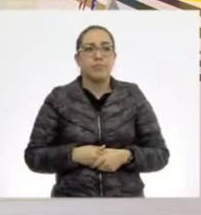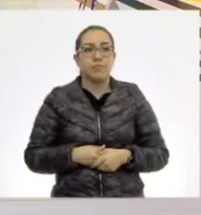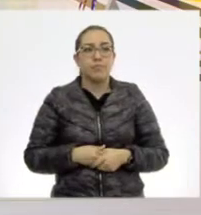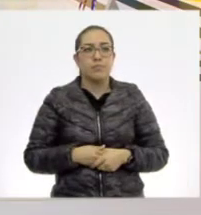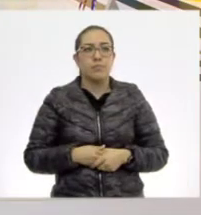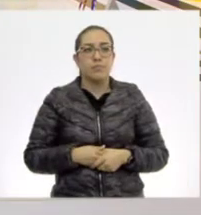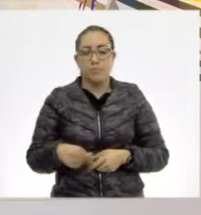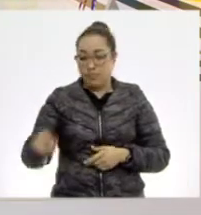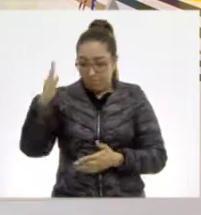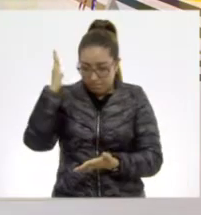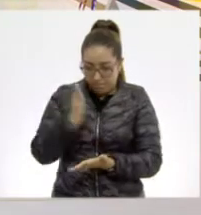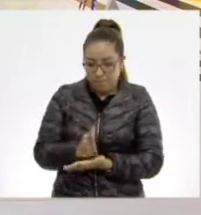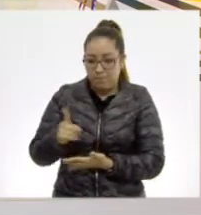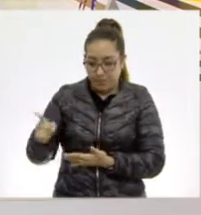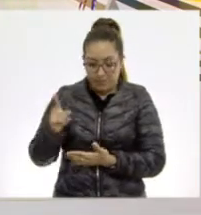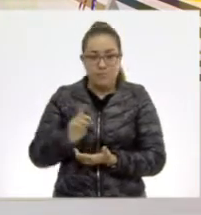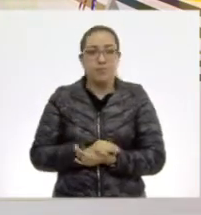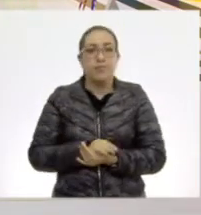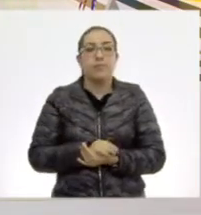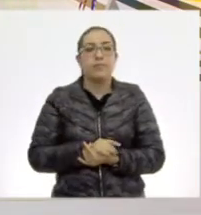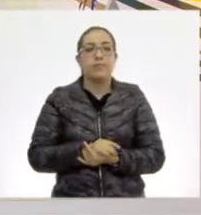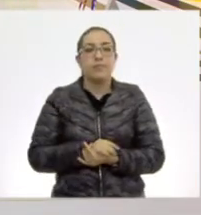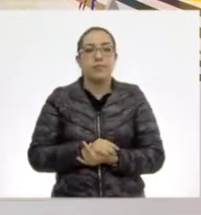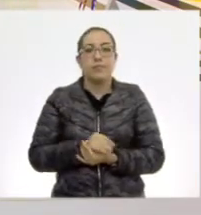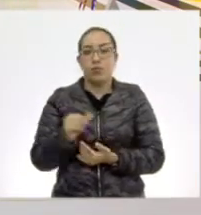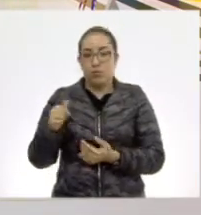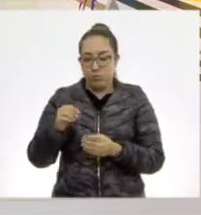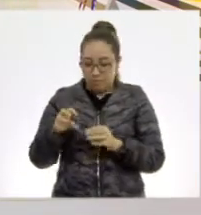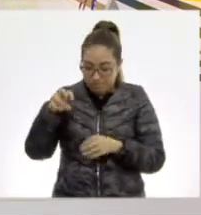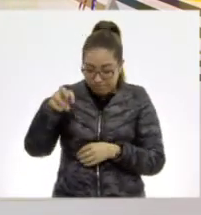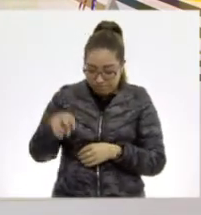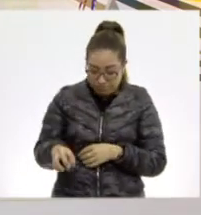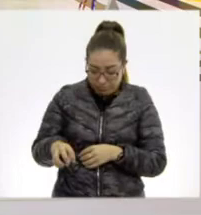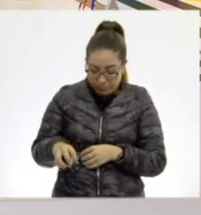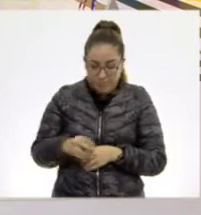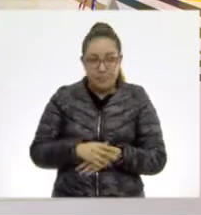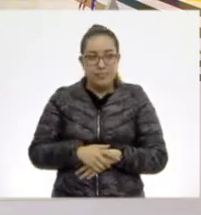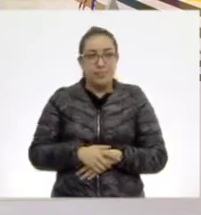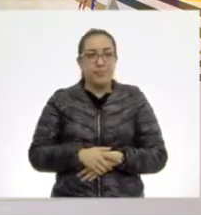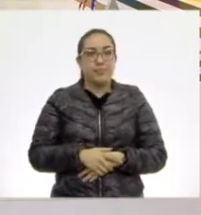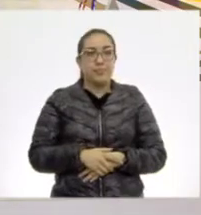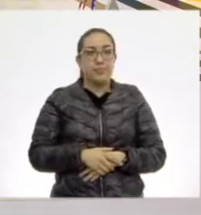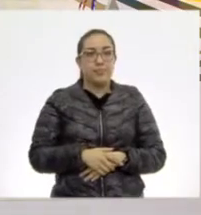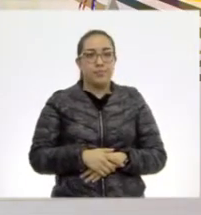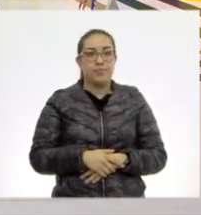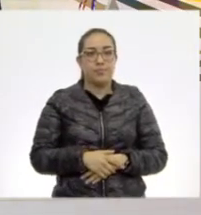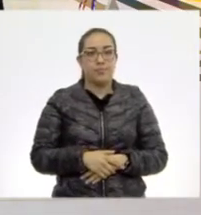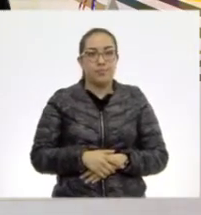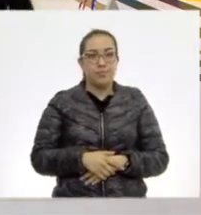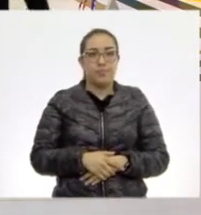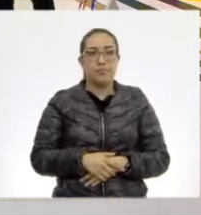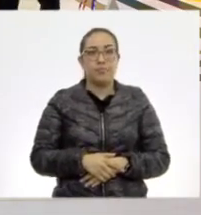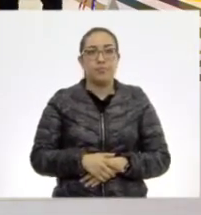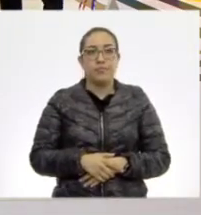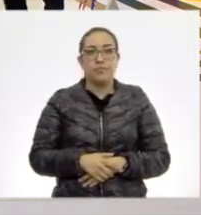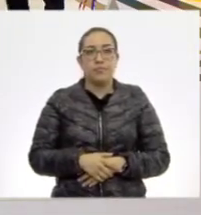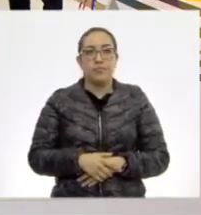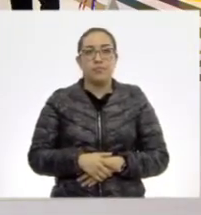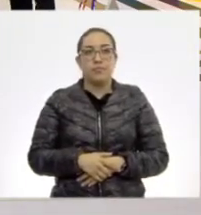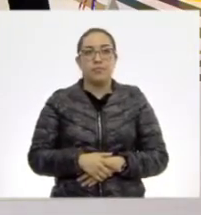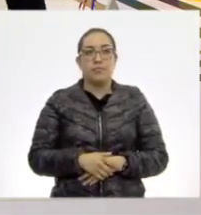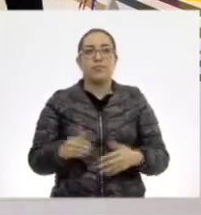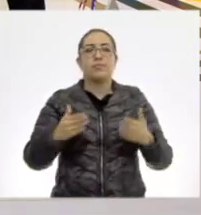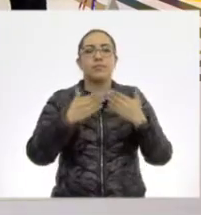hasta ahí! Ok. Y ahí colocas la marca. Muy bien. Y entonces ahora imaginemos